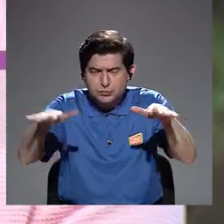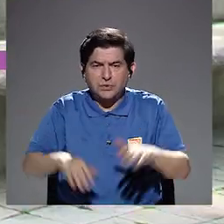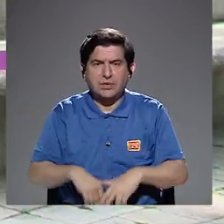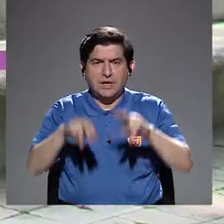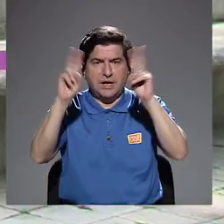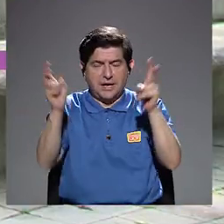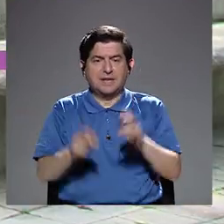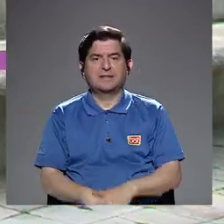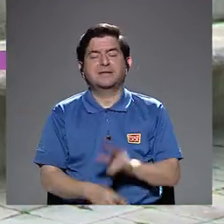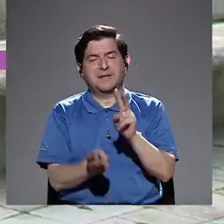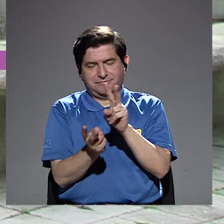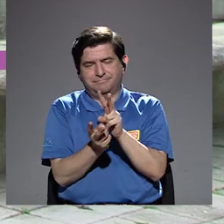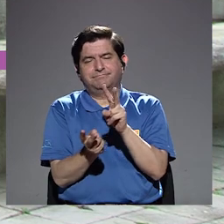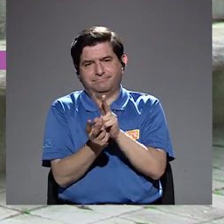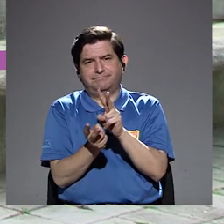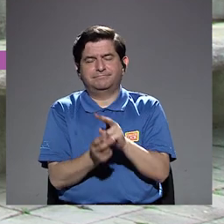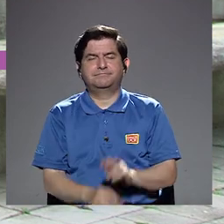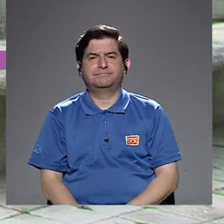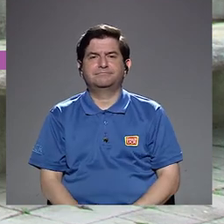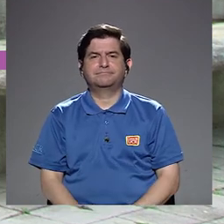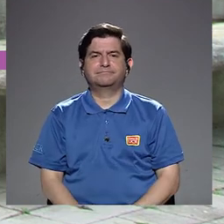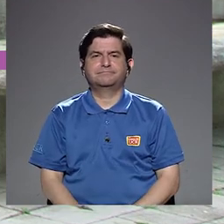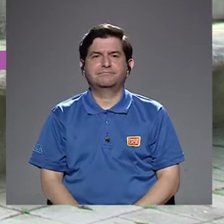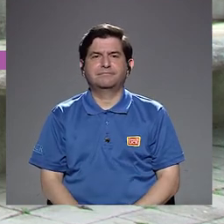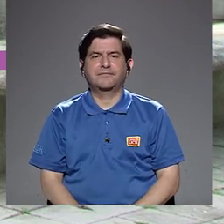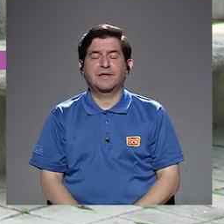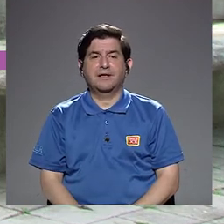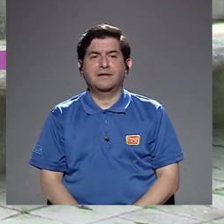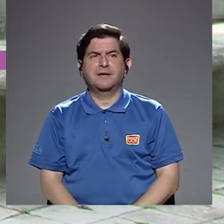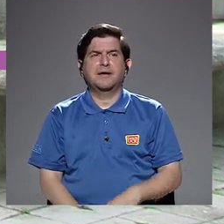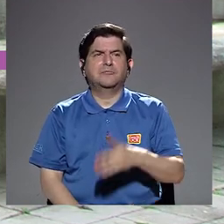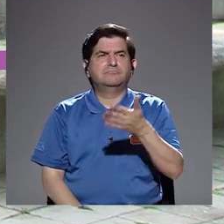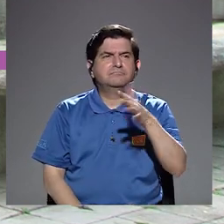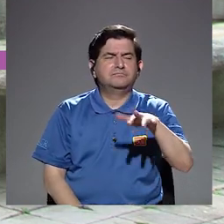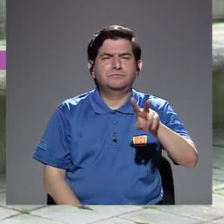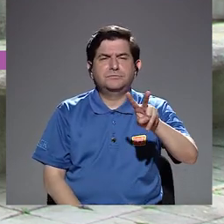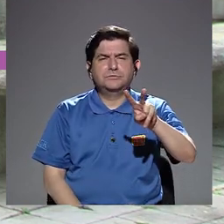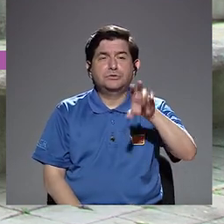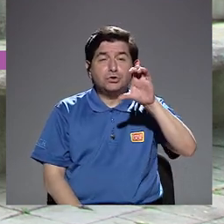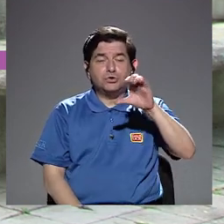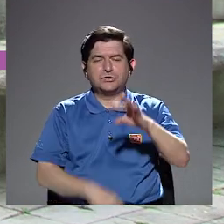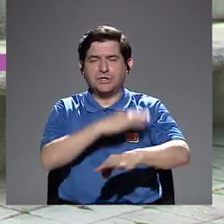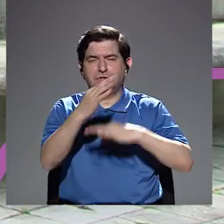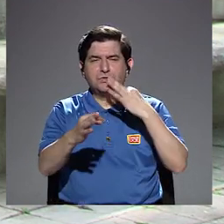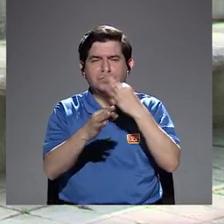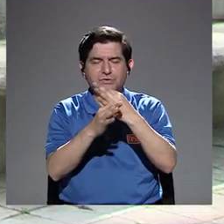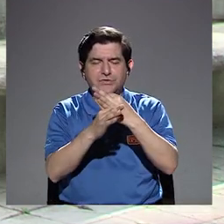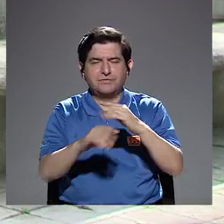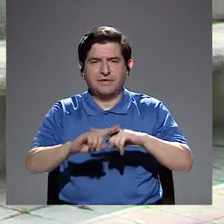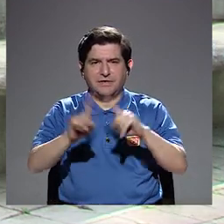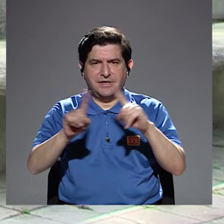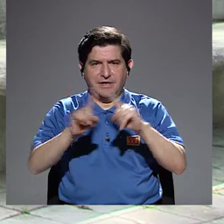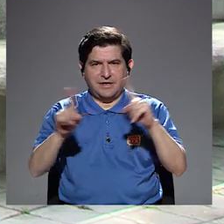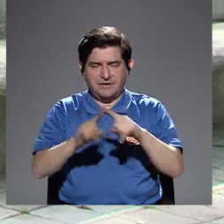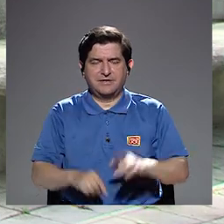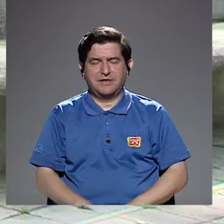incidencia justamente en este tema de transmisión. Y si bien es cierto, consta de aproximadamente unos 200